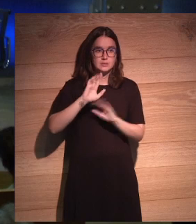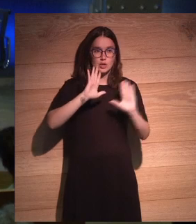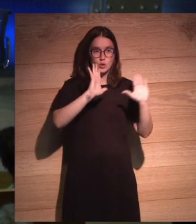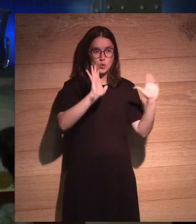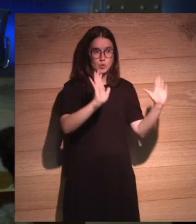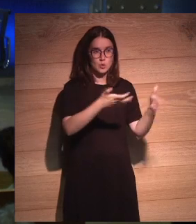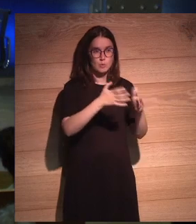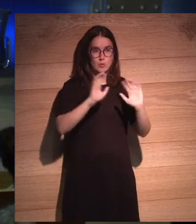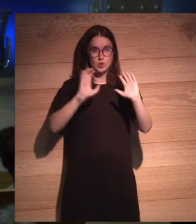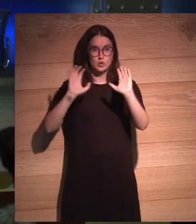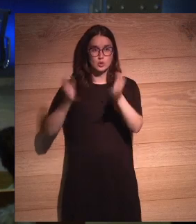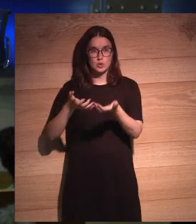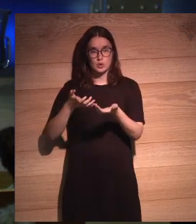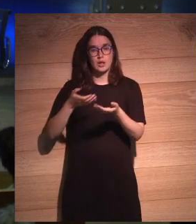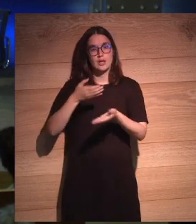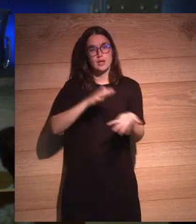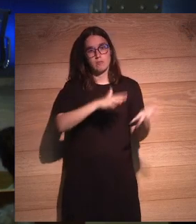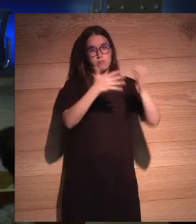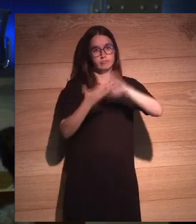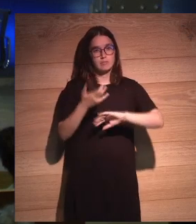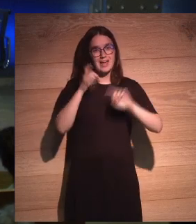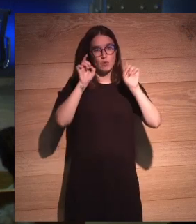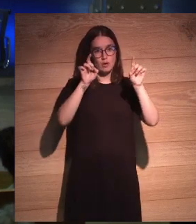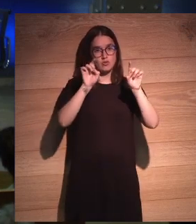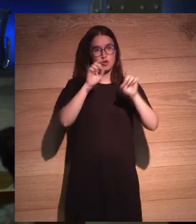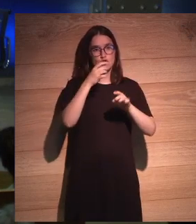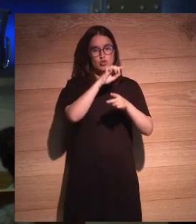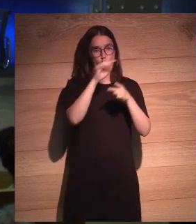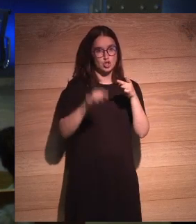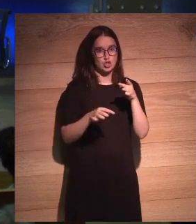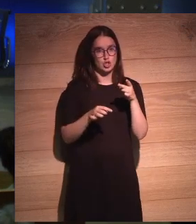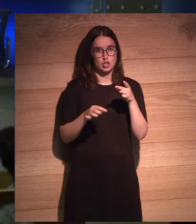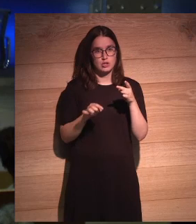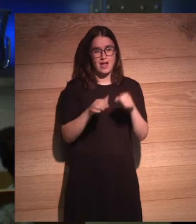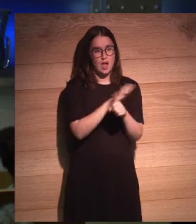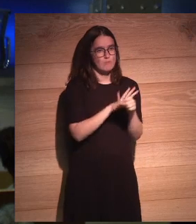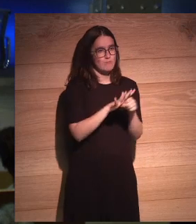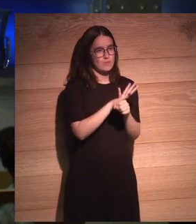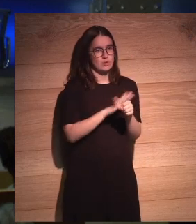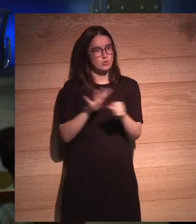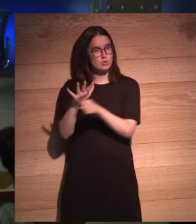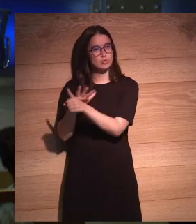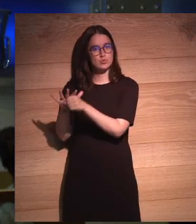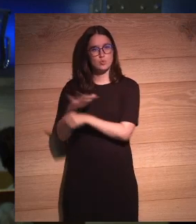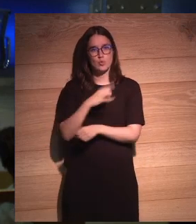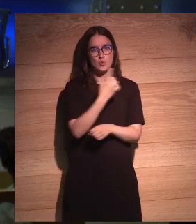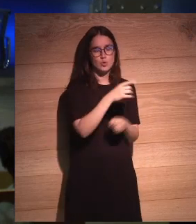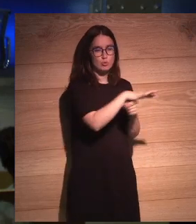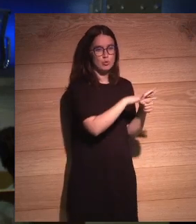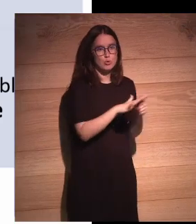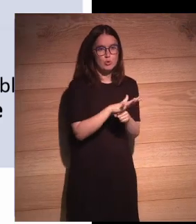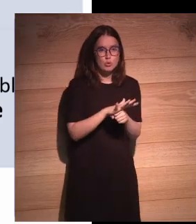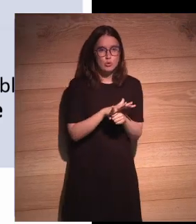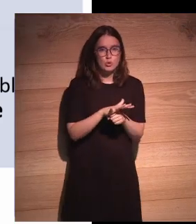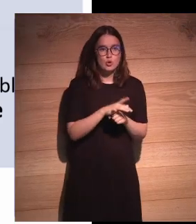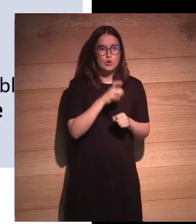agrupar todo lo que se está haciendo y aplicando en educación a dos grandes ámbitos, a dos grandes dominios. Uno sería